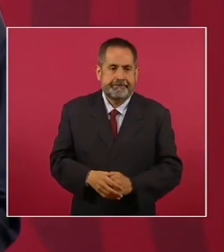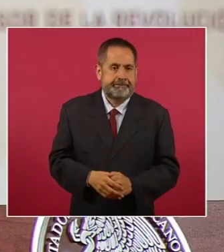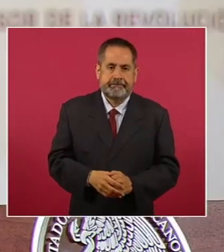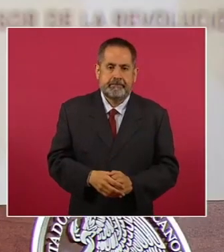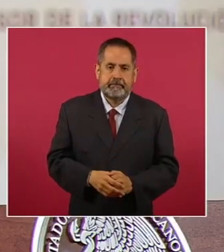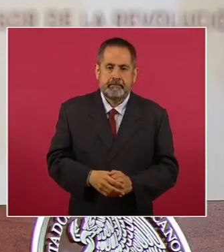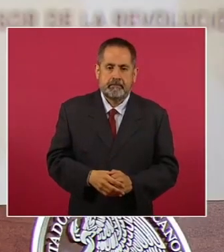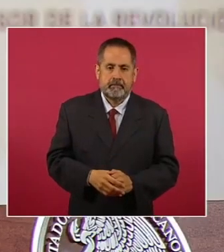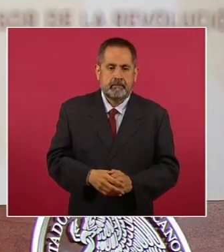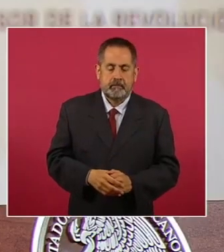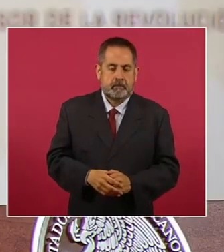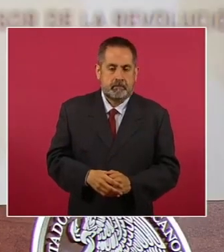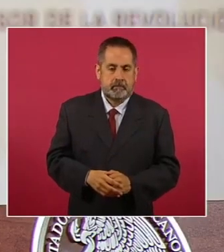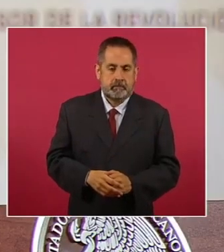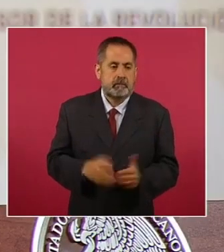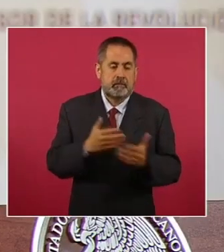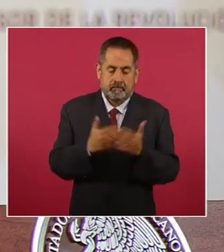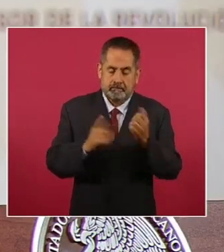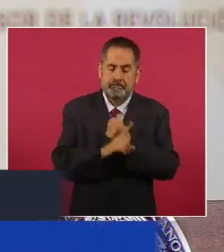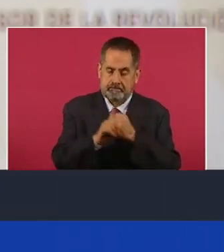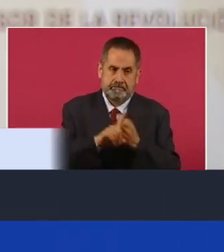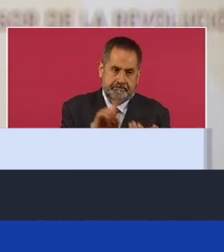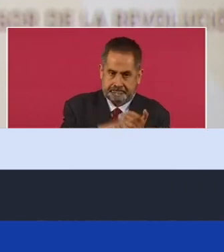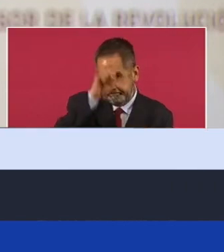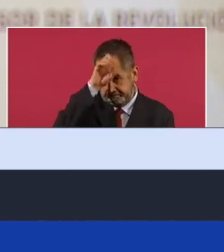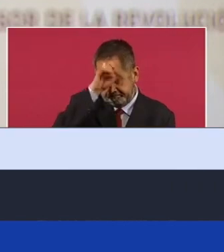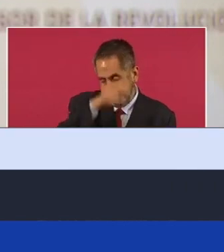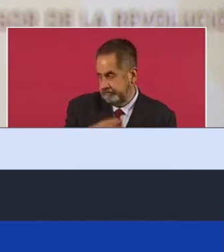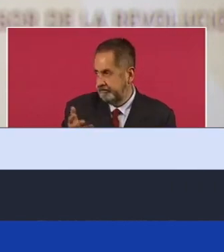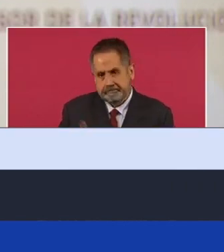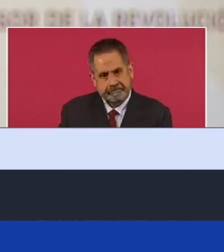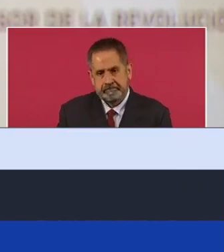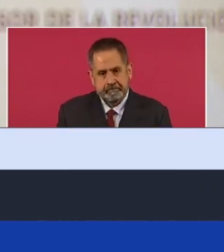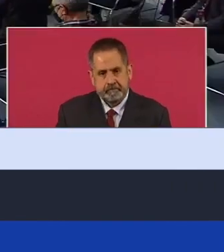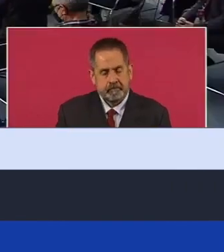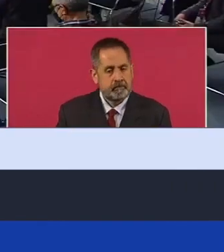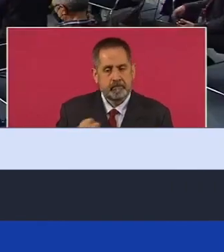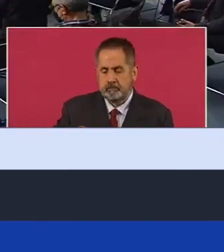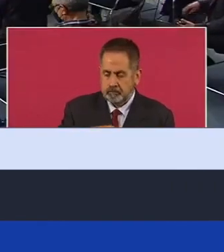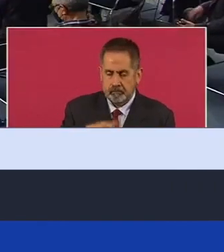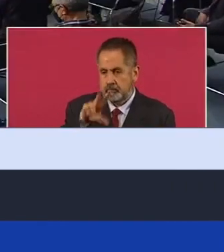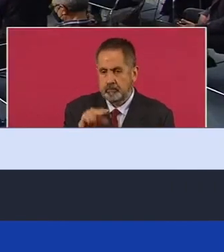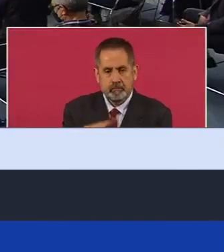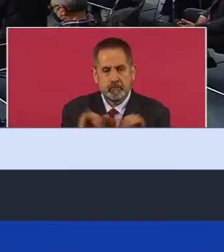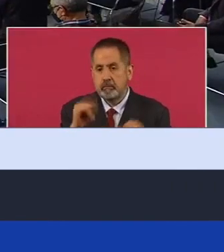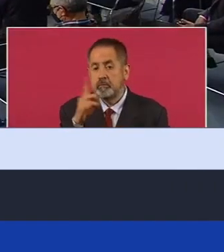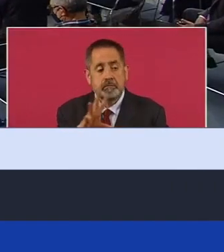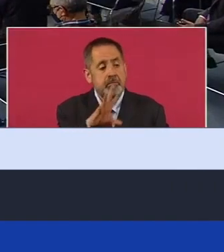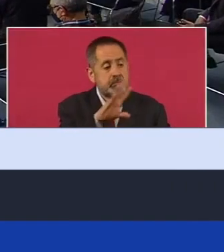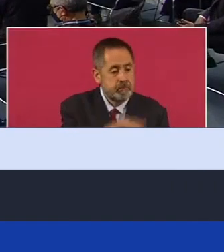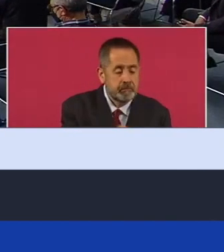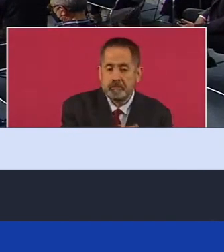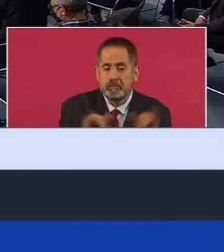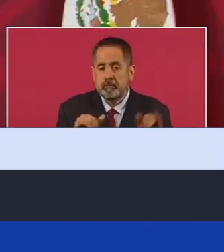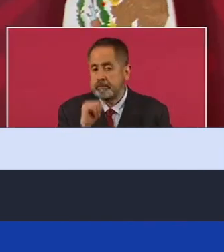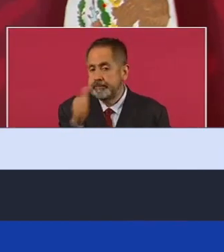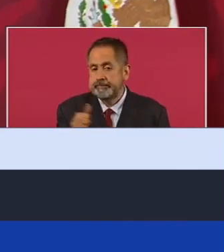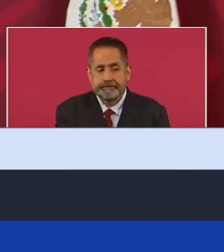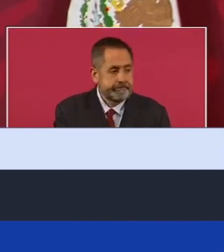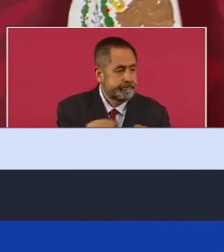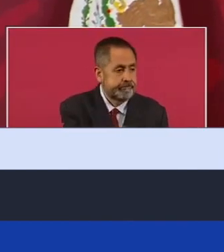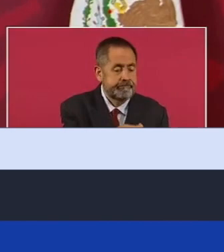Y ahora tenemos problemas. Entonces, nosotros no hemos dado permisos, no hemos dado